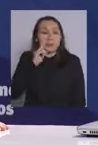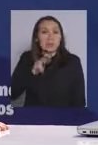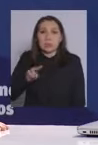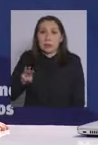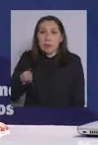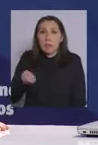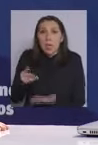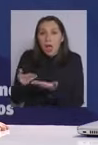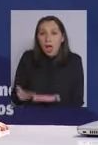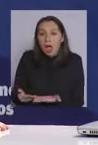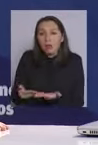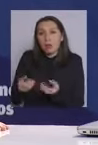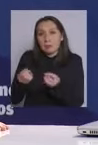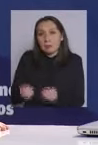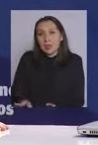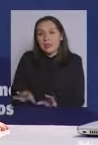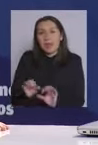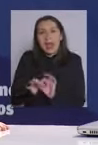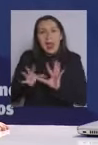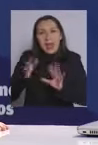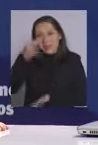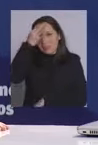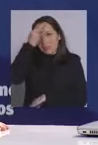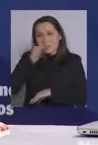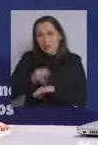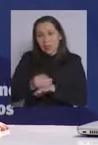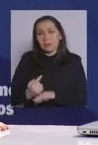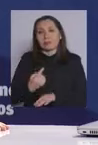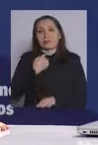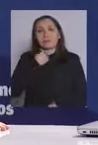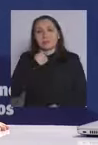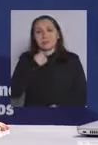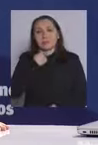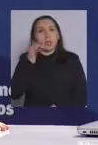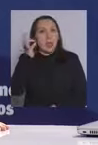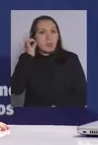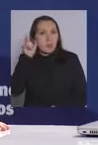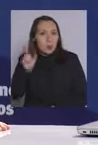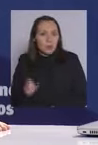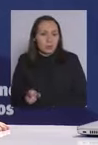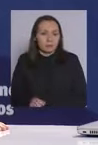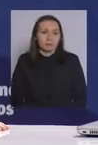huérfano debido a esta grave enfermedad que sufrió esta paciente.